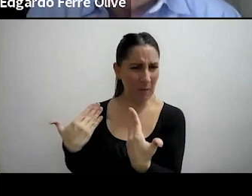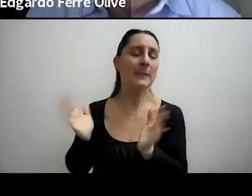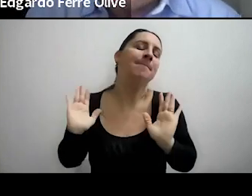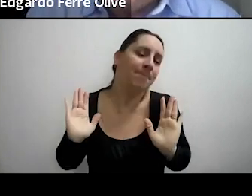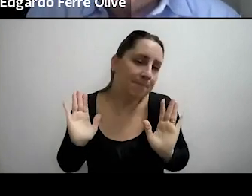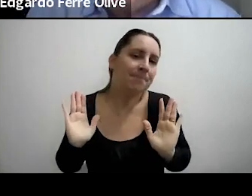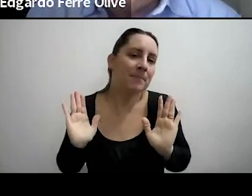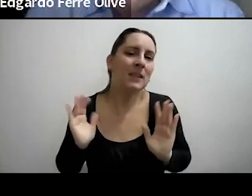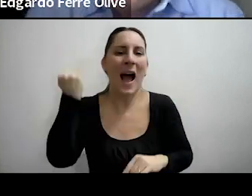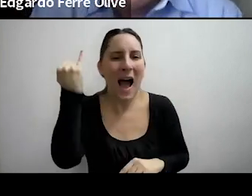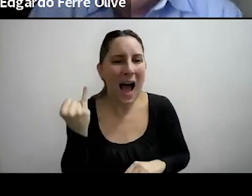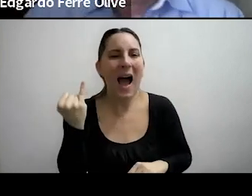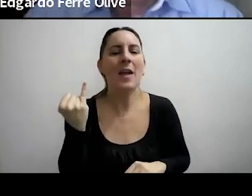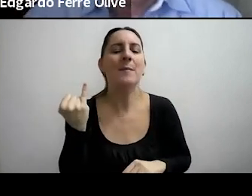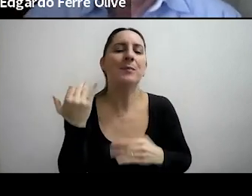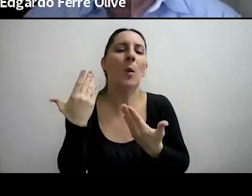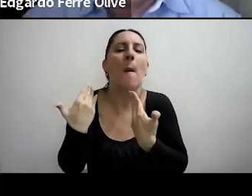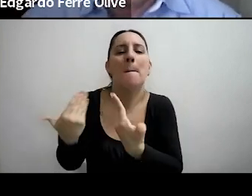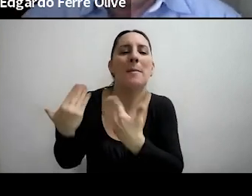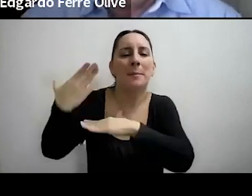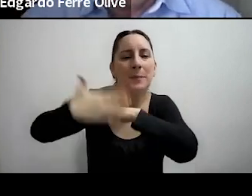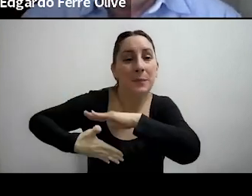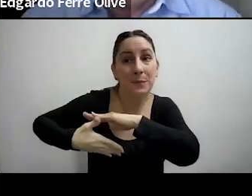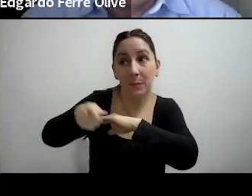lo permitido contaminación. En función de eso se establece